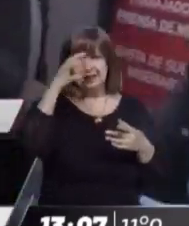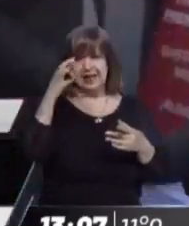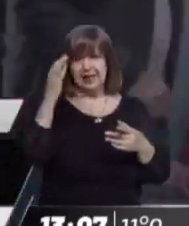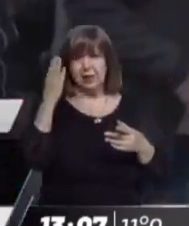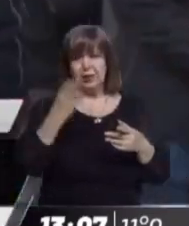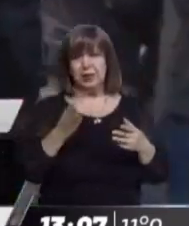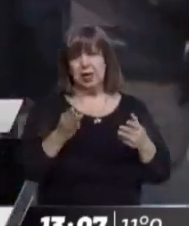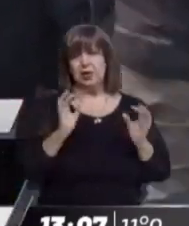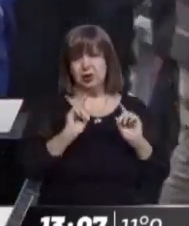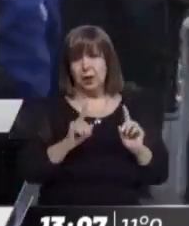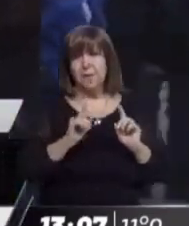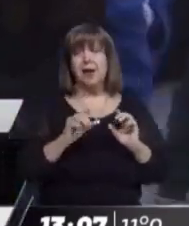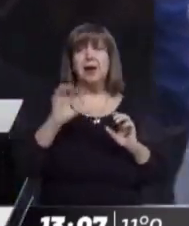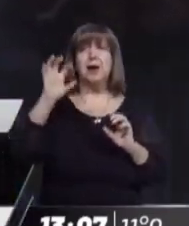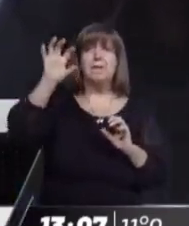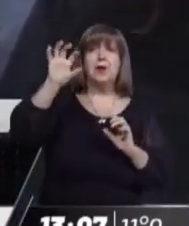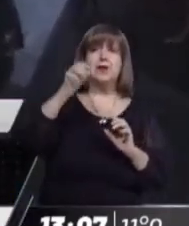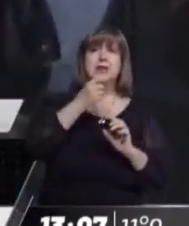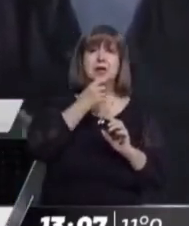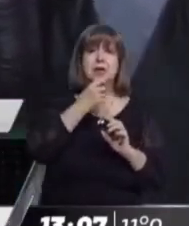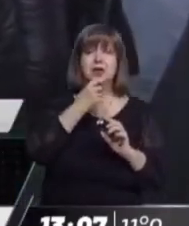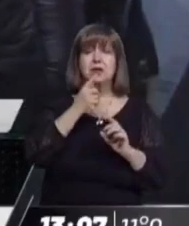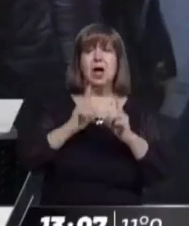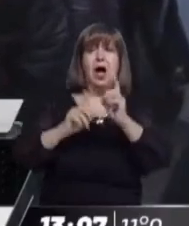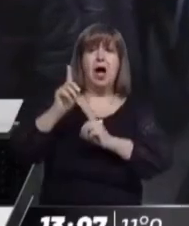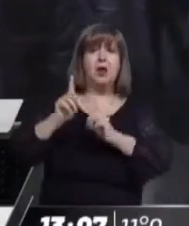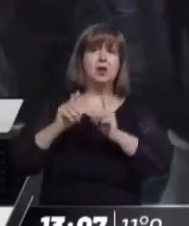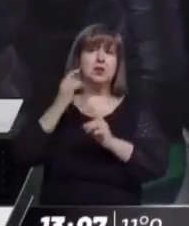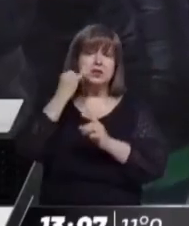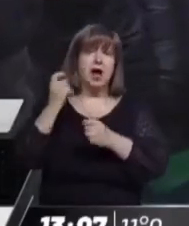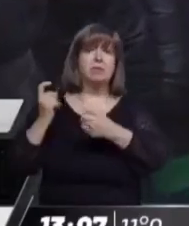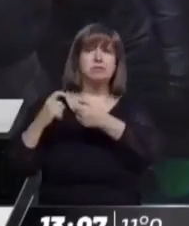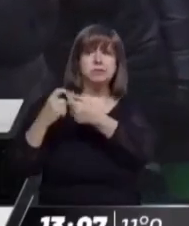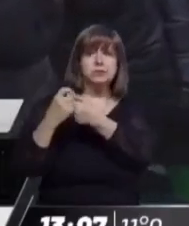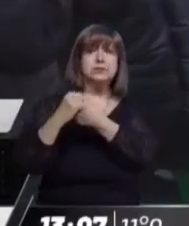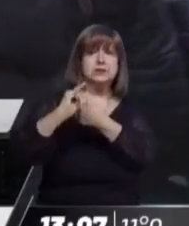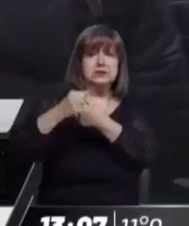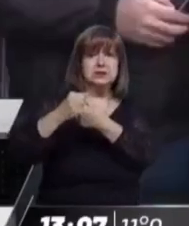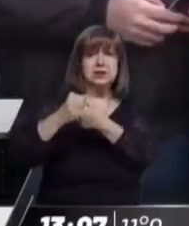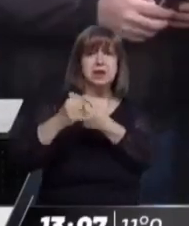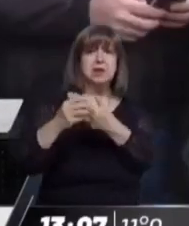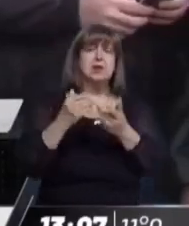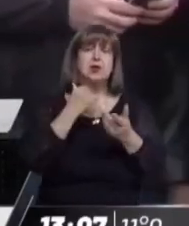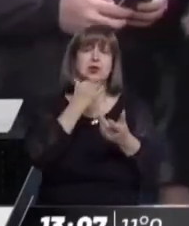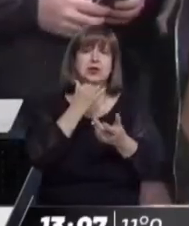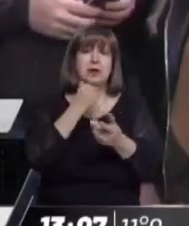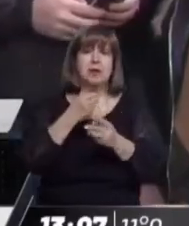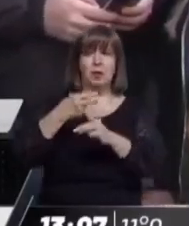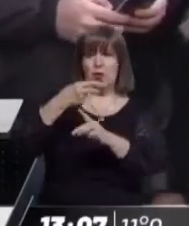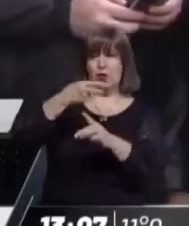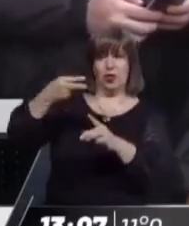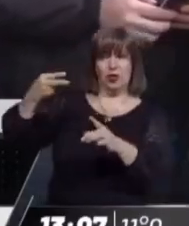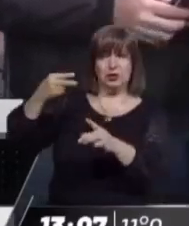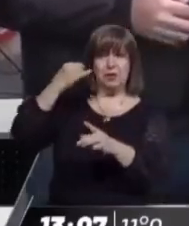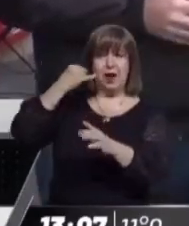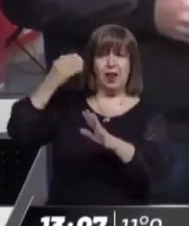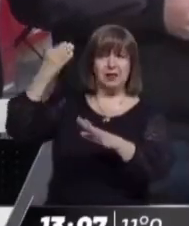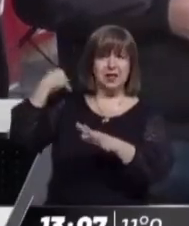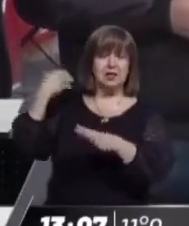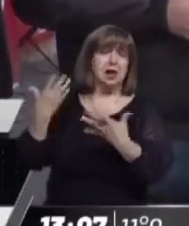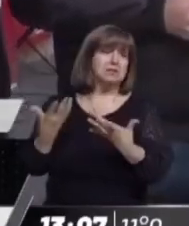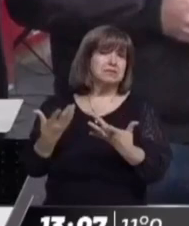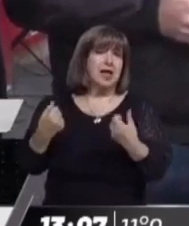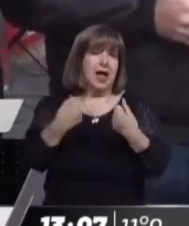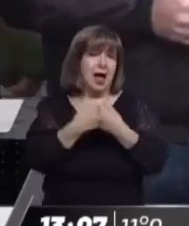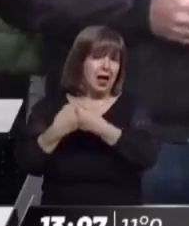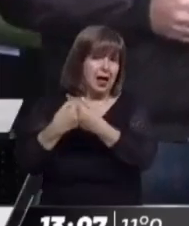70%. A nivel provincial obviamente hay una adhesión, diríamos, pero como se sabe muy bien, hace dos semanas se llegó a un acuerdo salarial, ¿entendés?